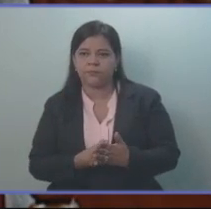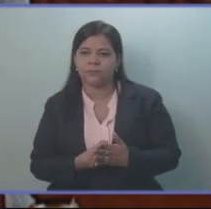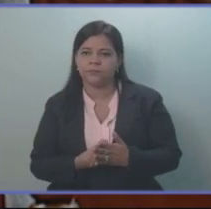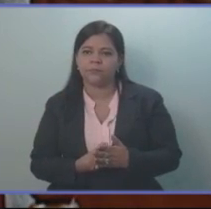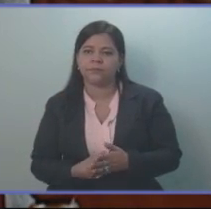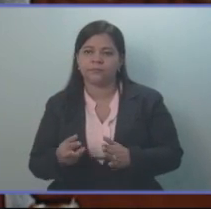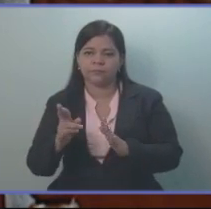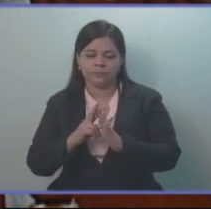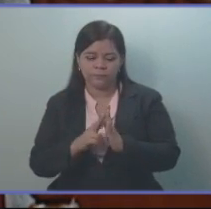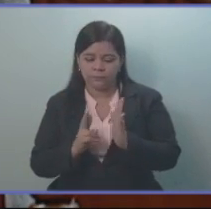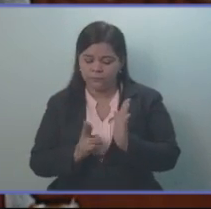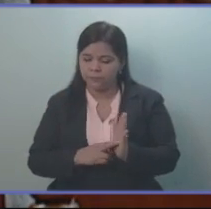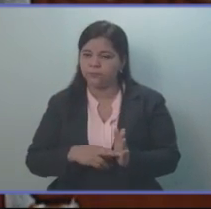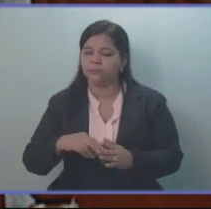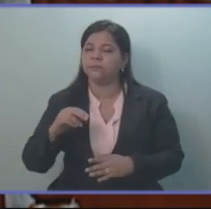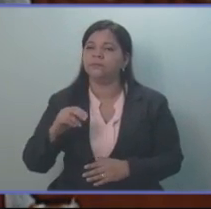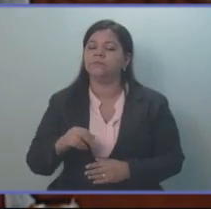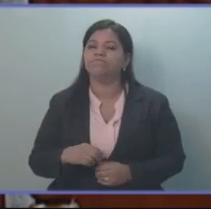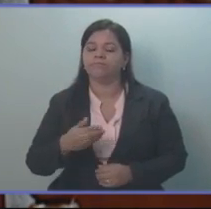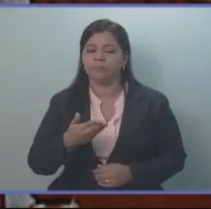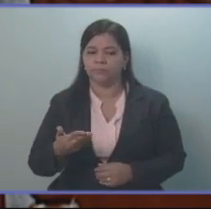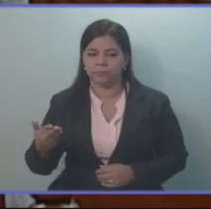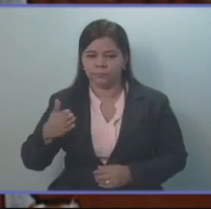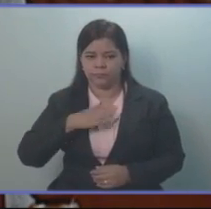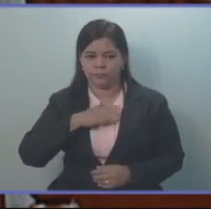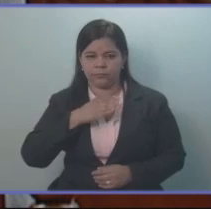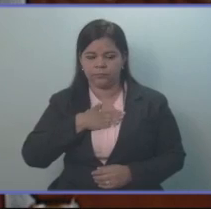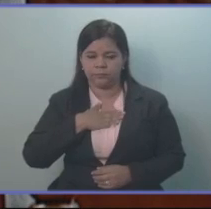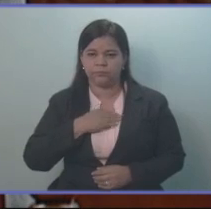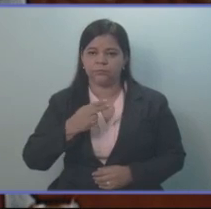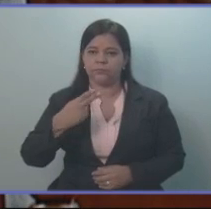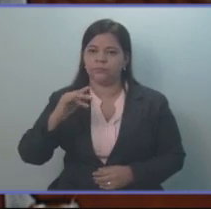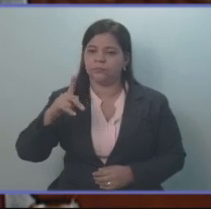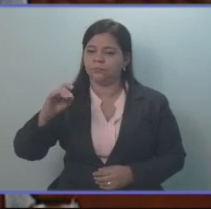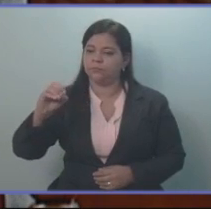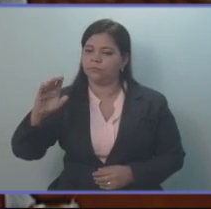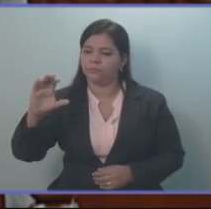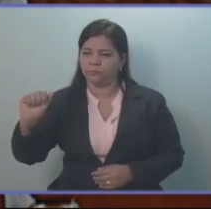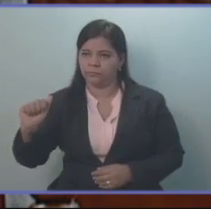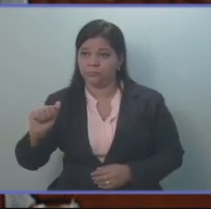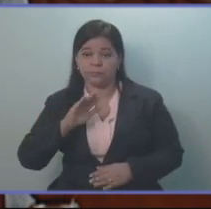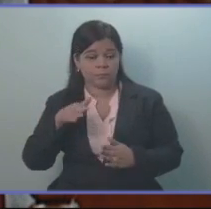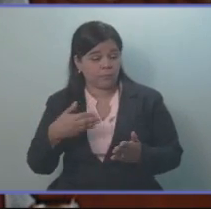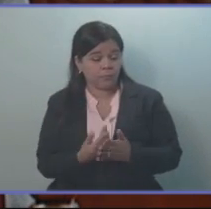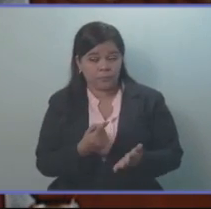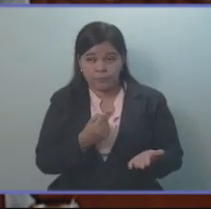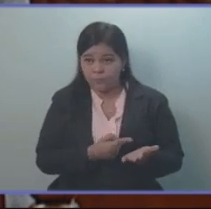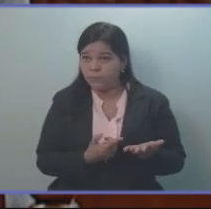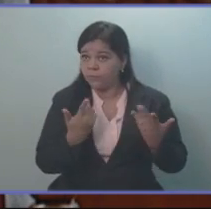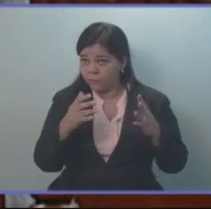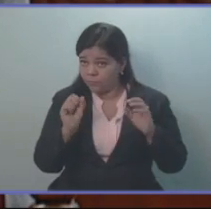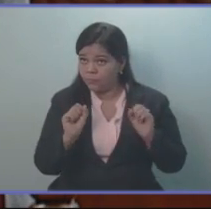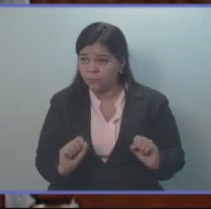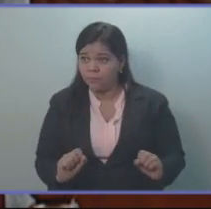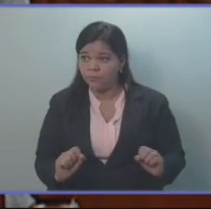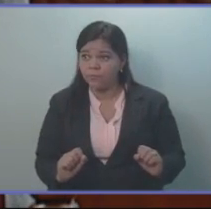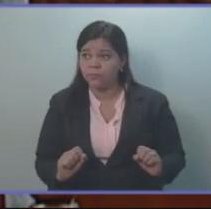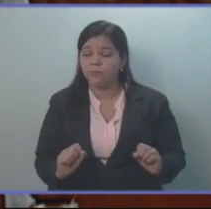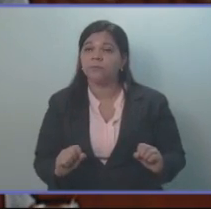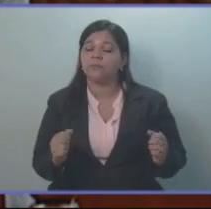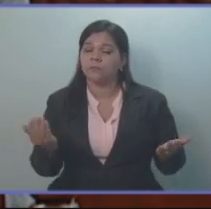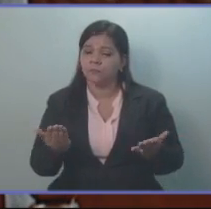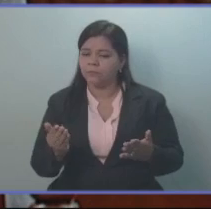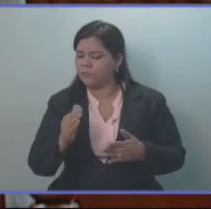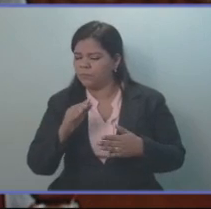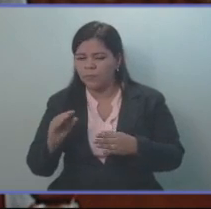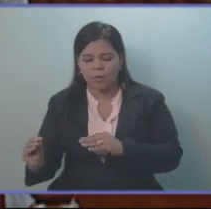el registro de la propiedad raíz e hipoteca respectivo. Las transgresiones de estas prohibiciones dará lugar a las